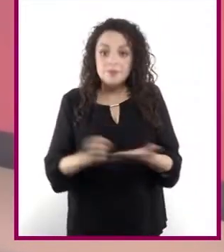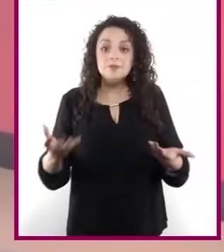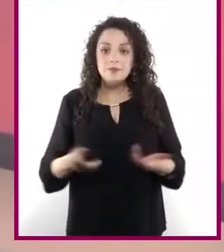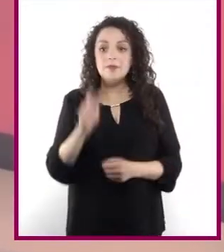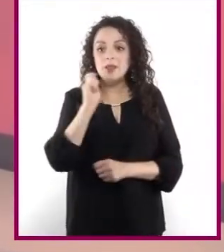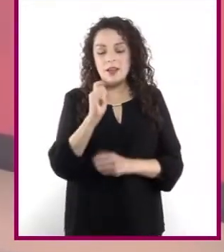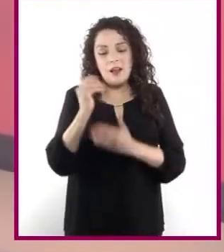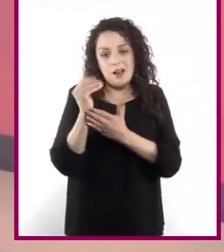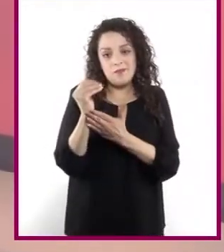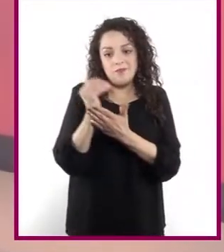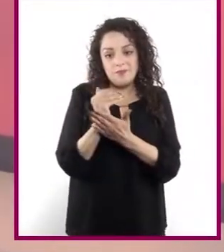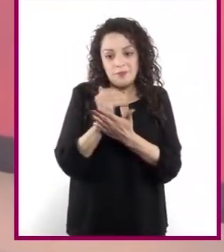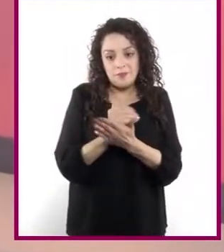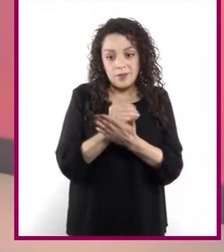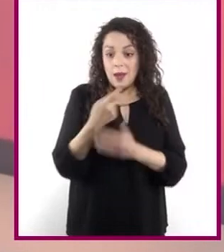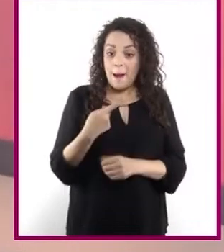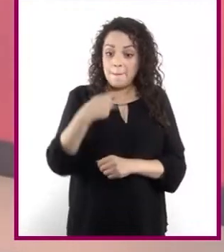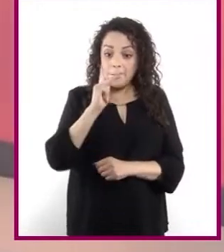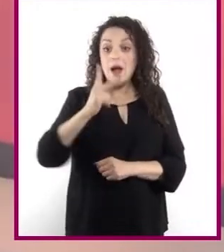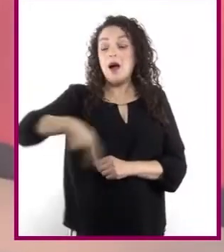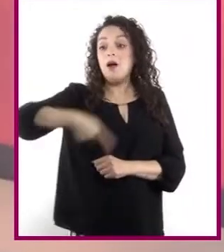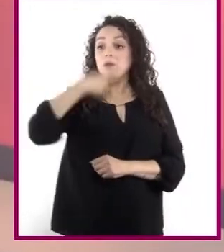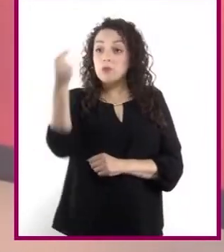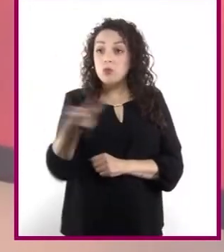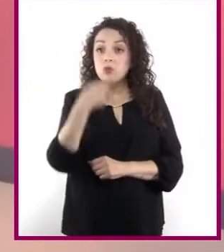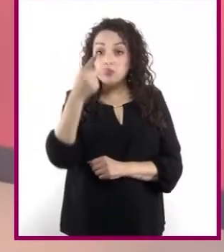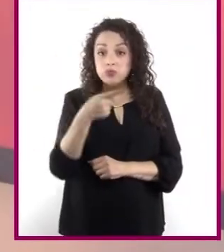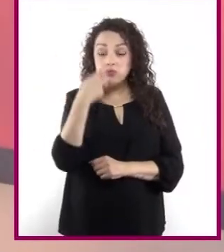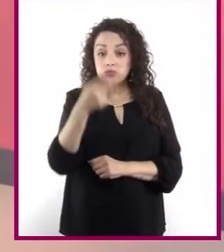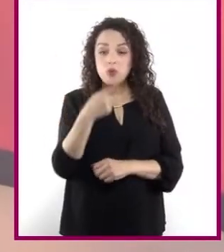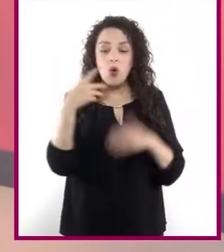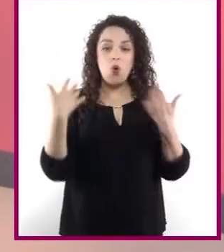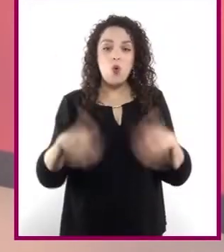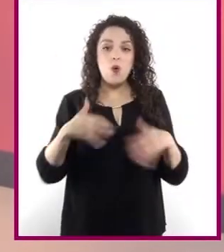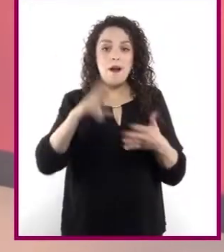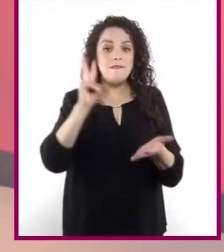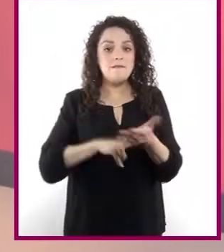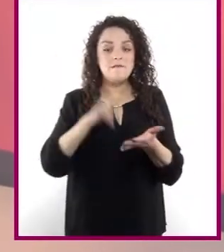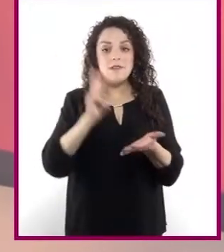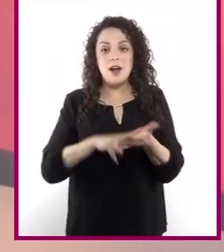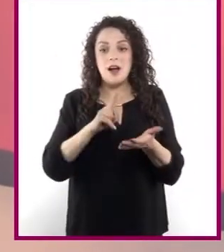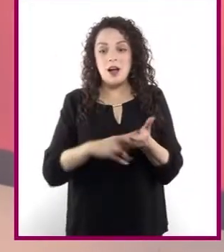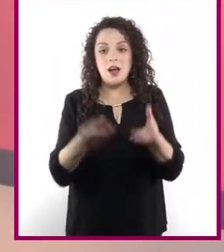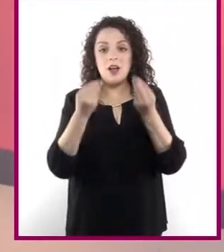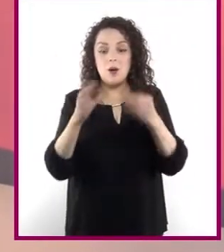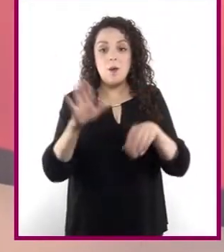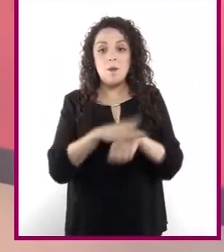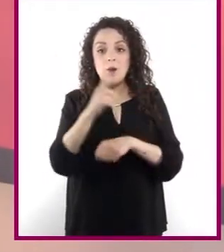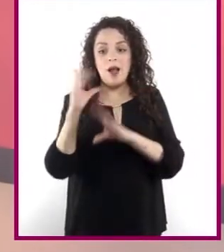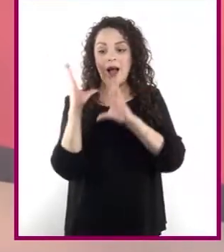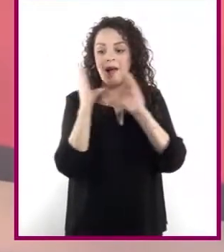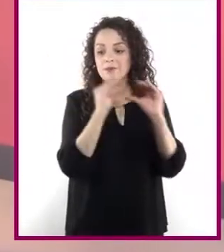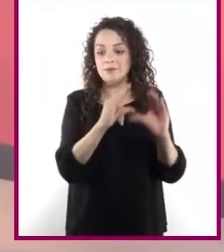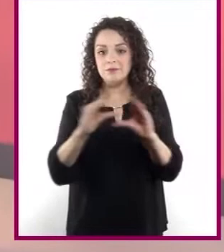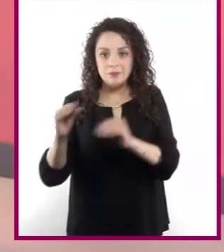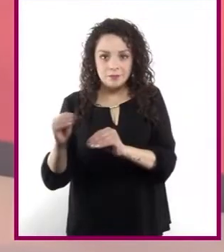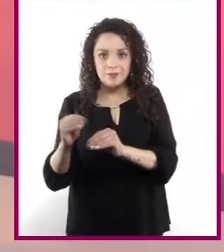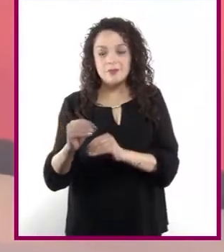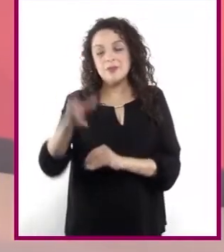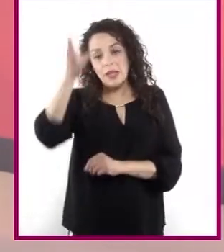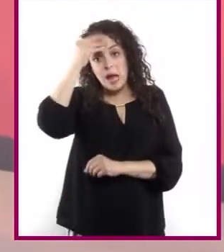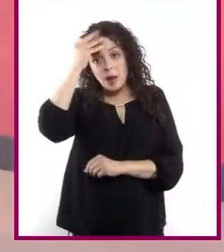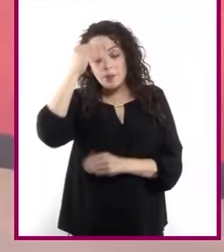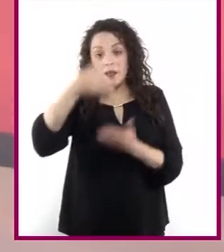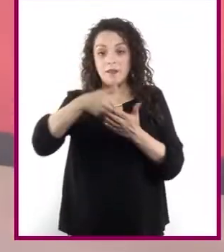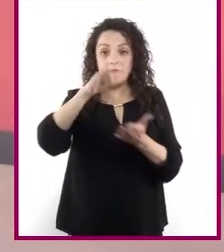menor medida. En cambio, la oralidad tiene un gran valor porque transmite conocimientos, valores,